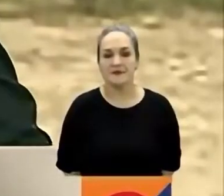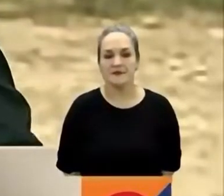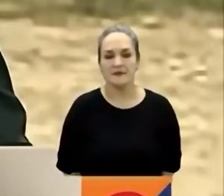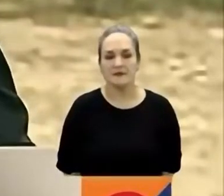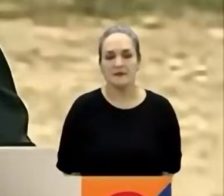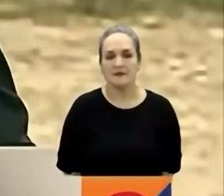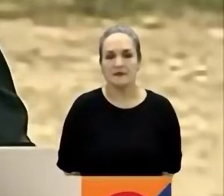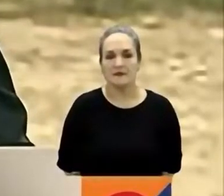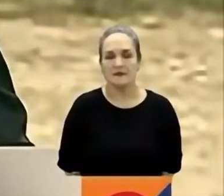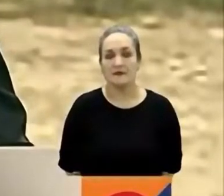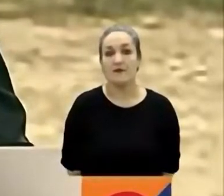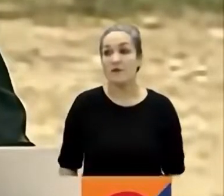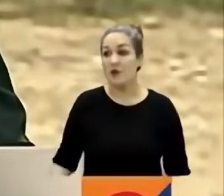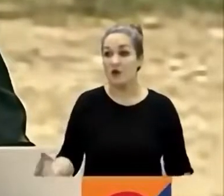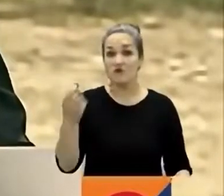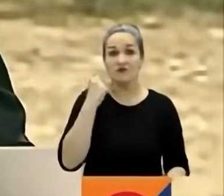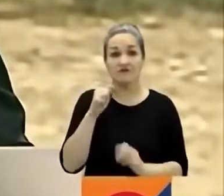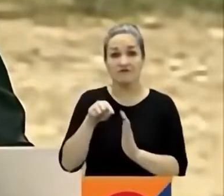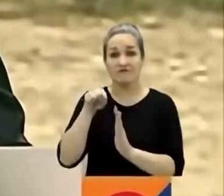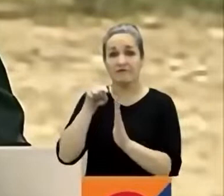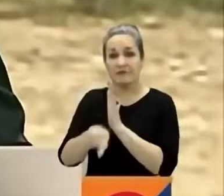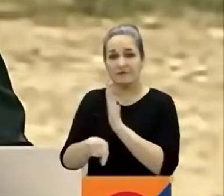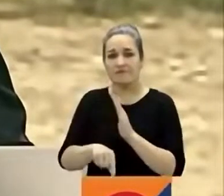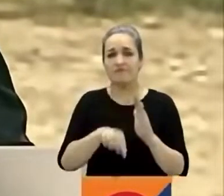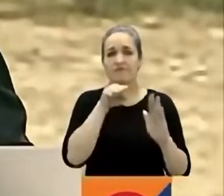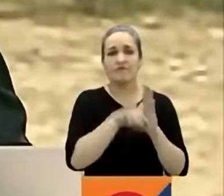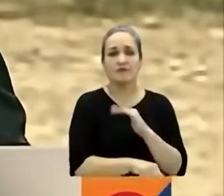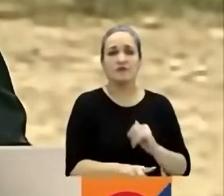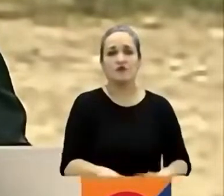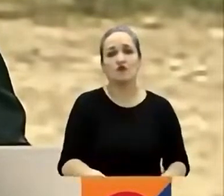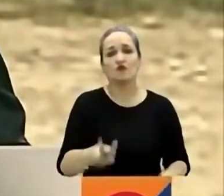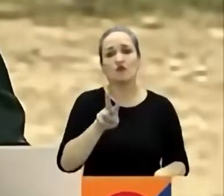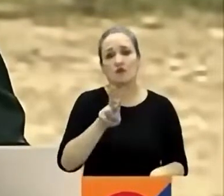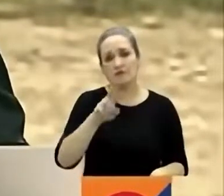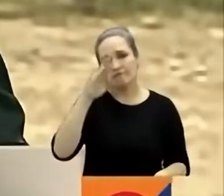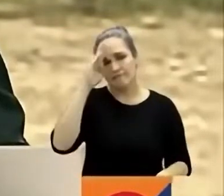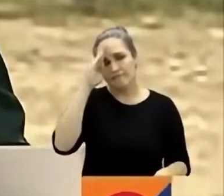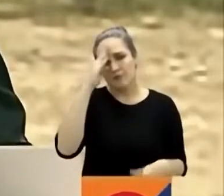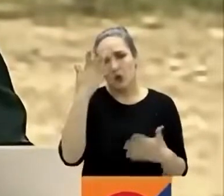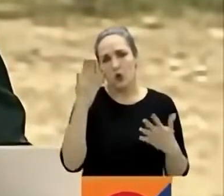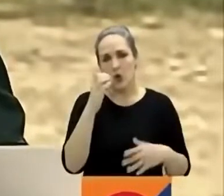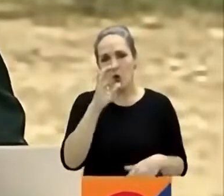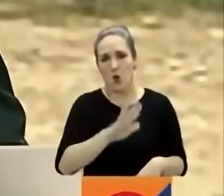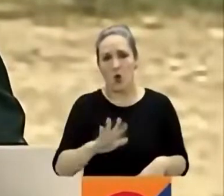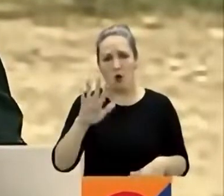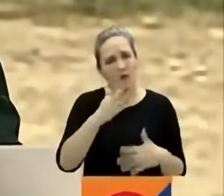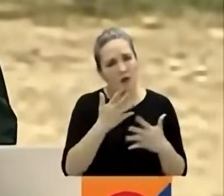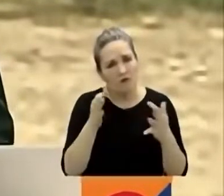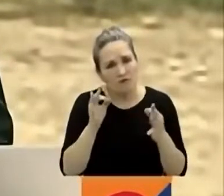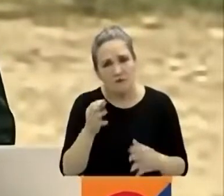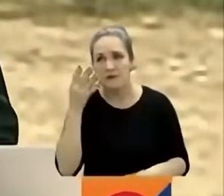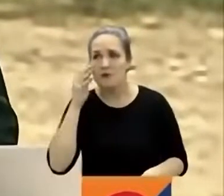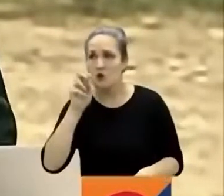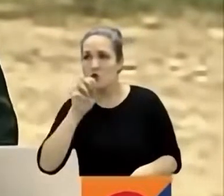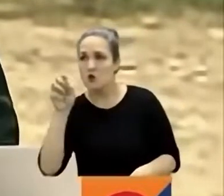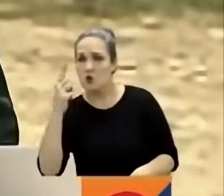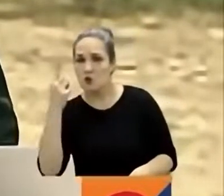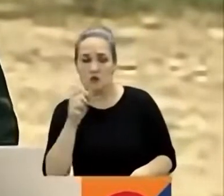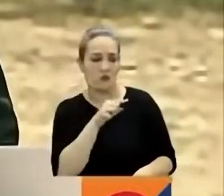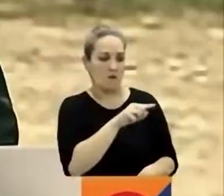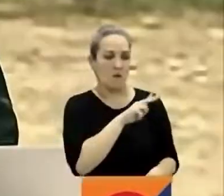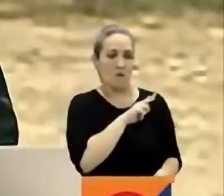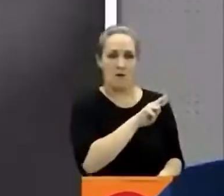En las últimas horas fueron asesinados 2 integrantes de la fuerza pública en el país. Los hechos ocurrieron en Norte de Santander y Valle del